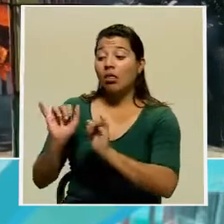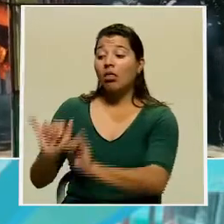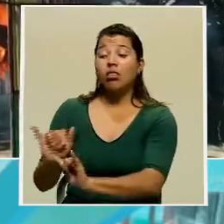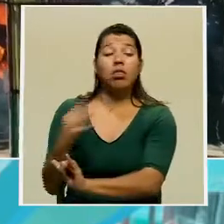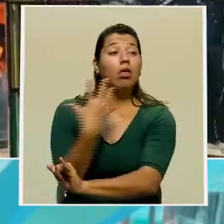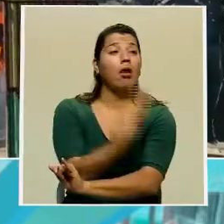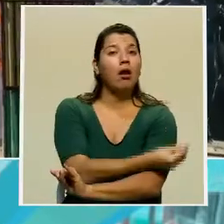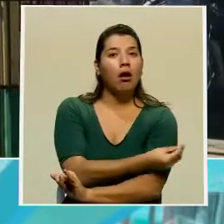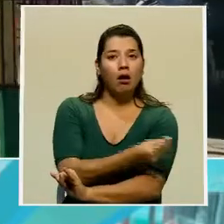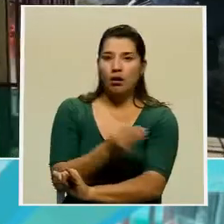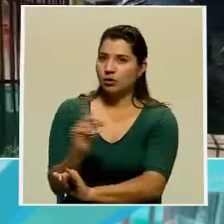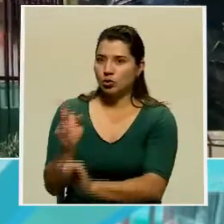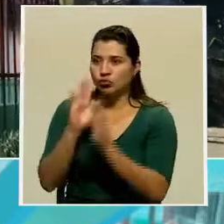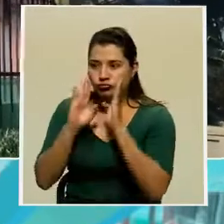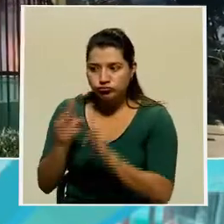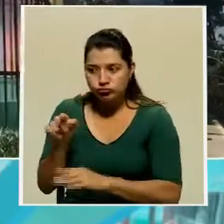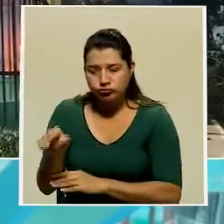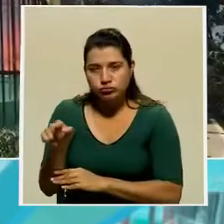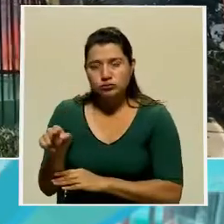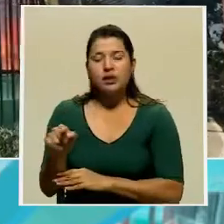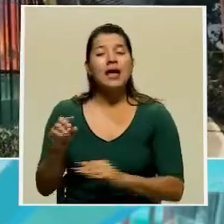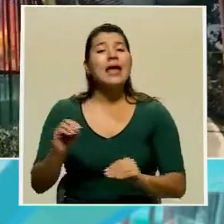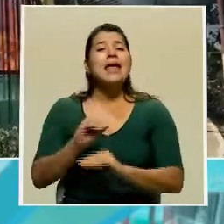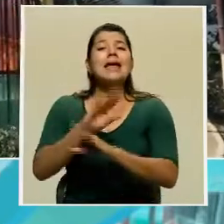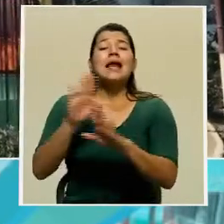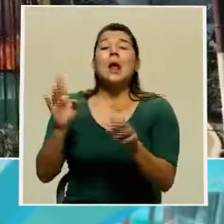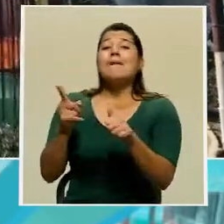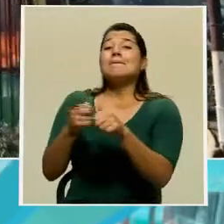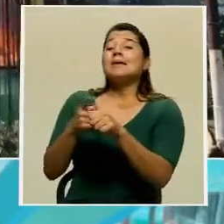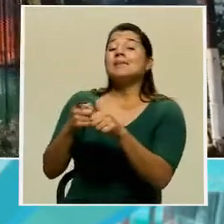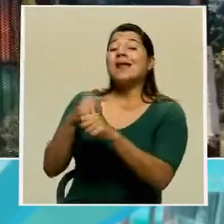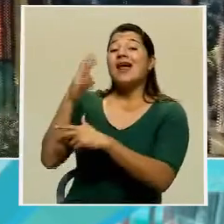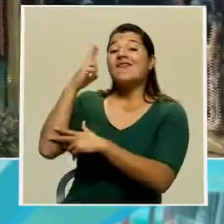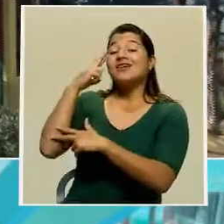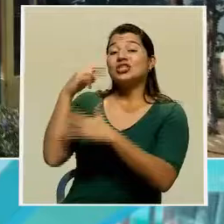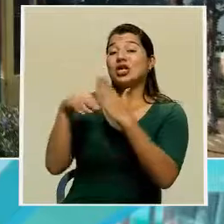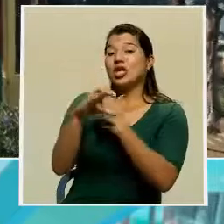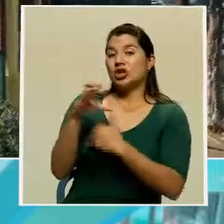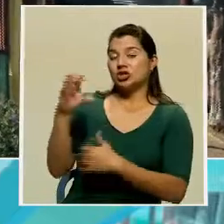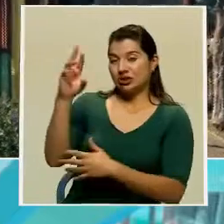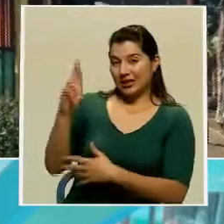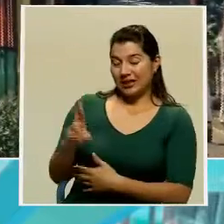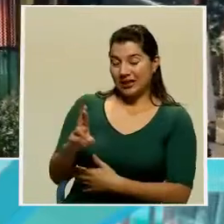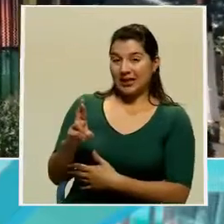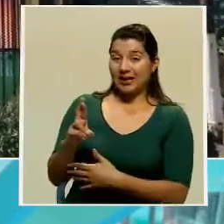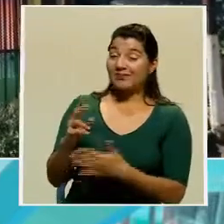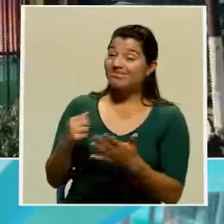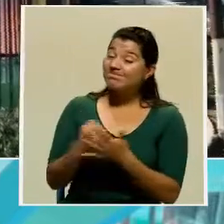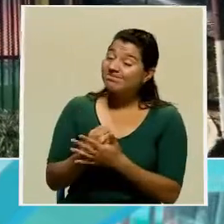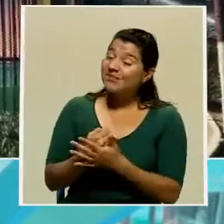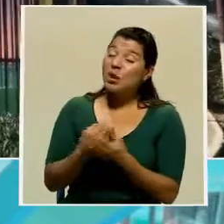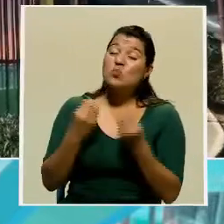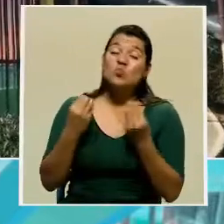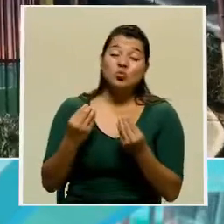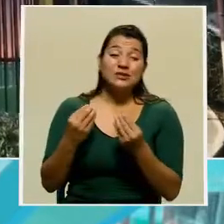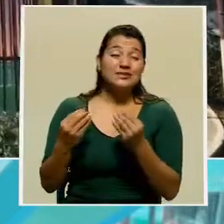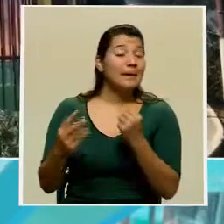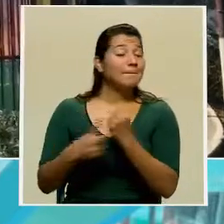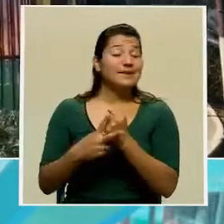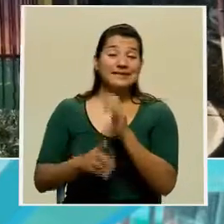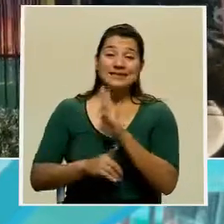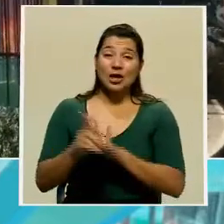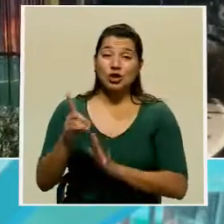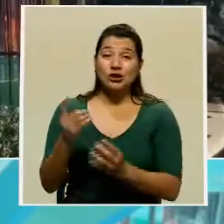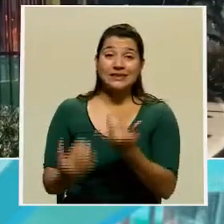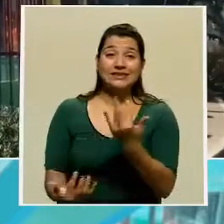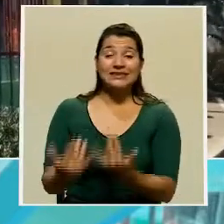incendios. Claro que sí, la primera causa de incendio en nuestro país, lamentablemente, es que es eléctrico, ya sea en aparatos o en